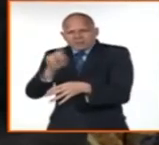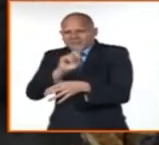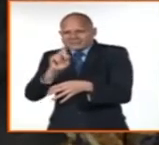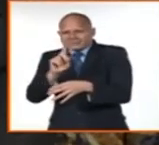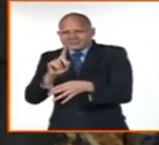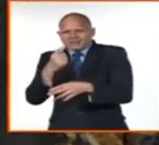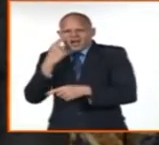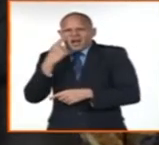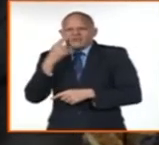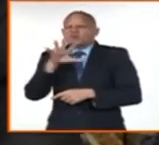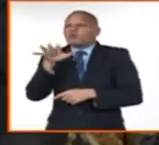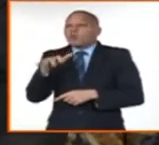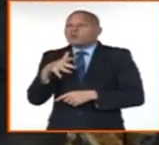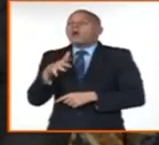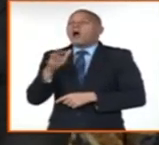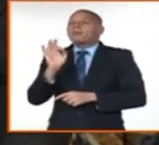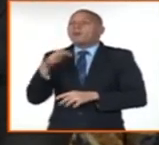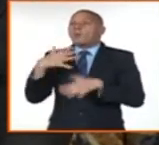Europa.